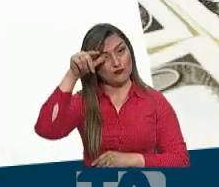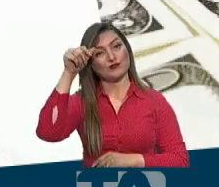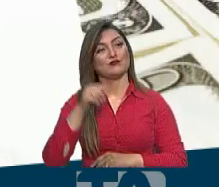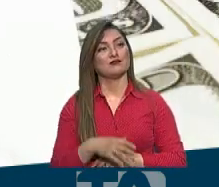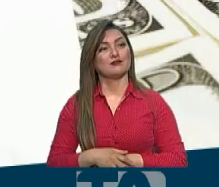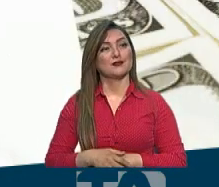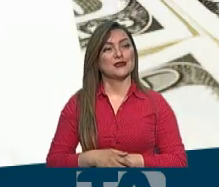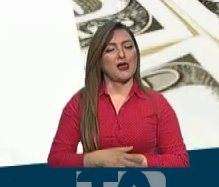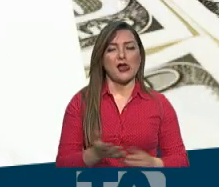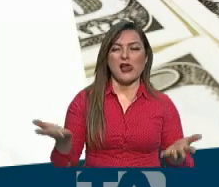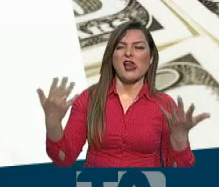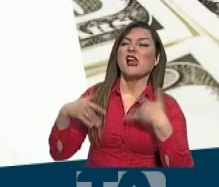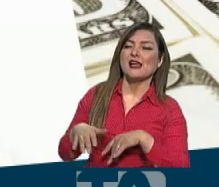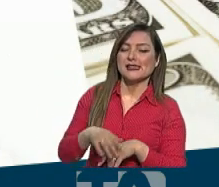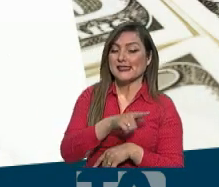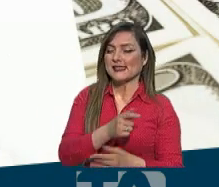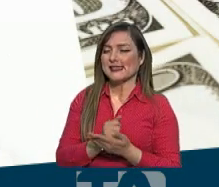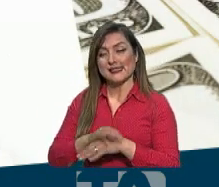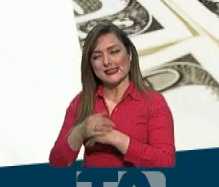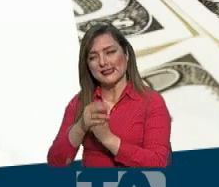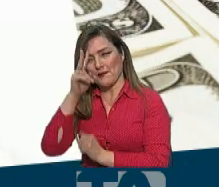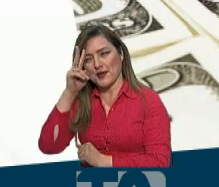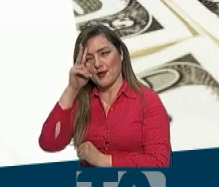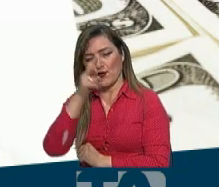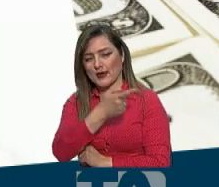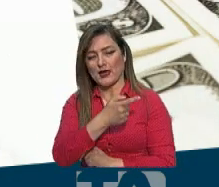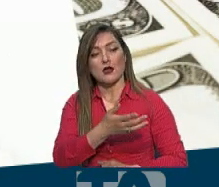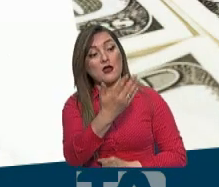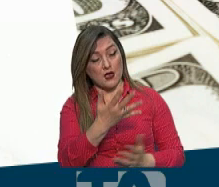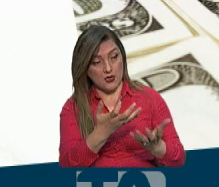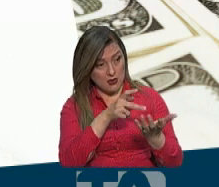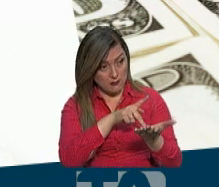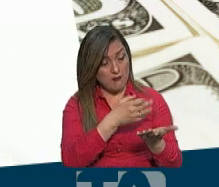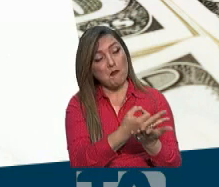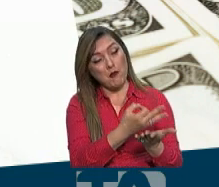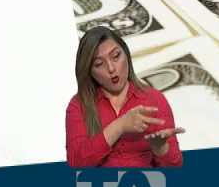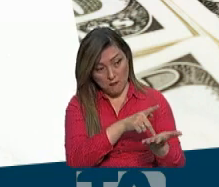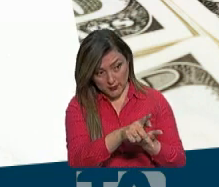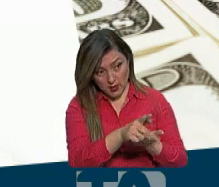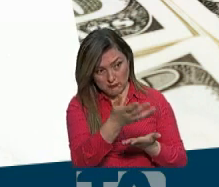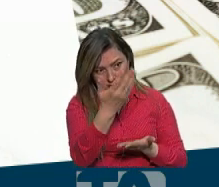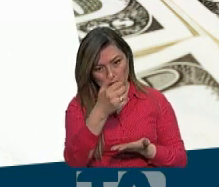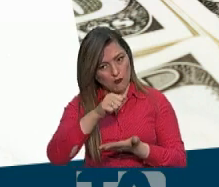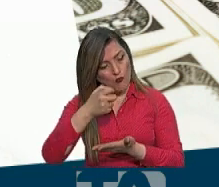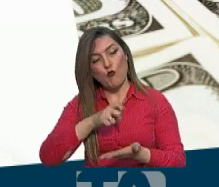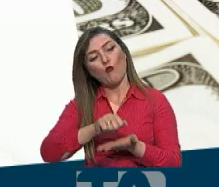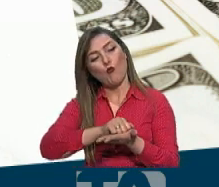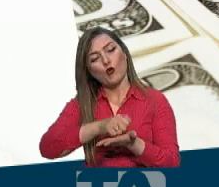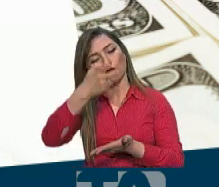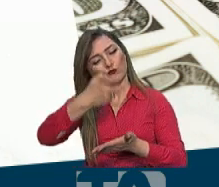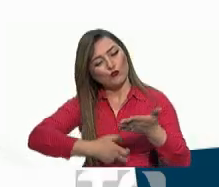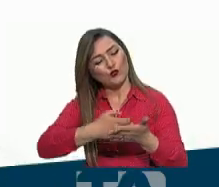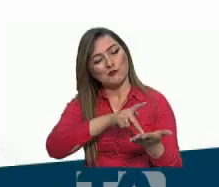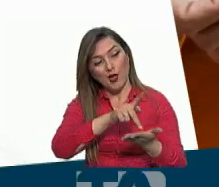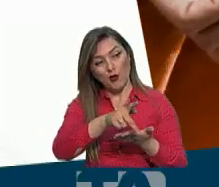confluyeron para obtener un beneficio económico del 20 por ciento de este monto esto a cambio del desvanecimiento de glosas y el pago de